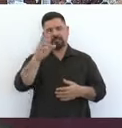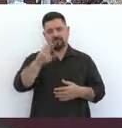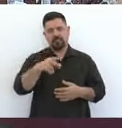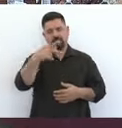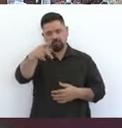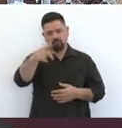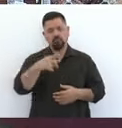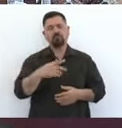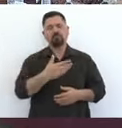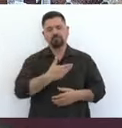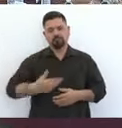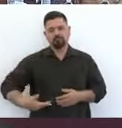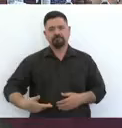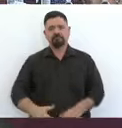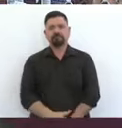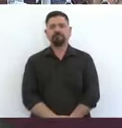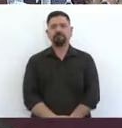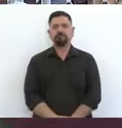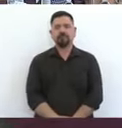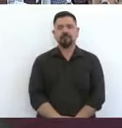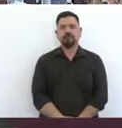usted.